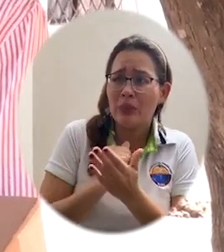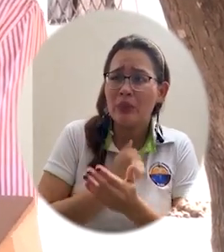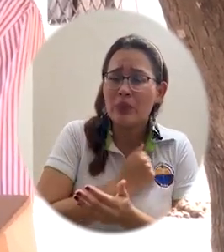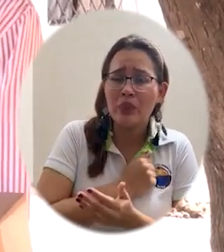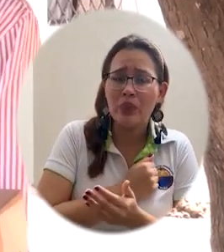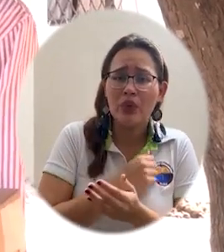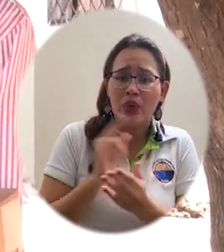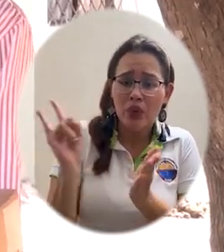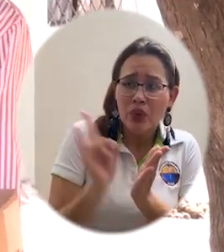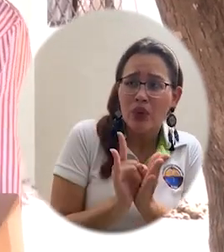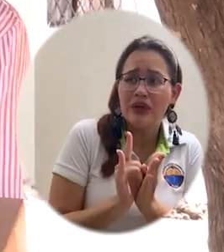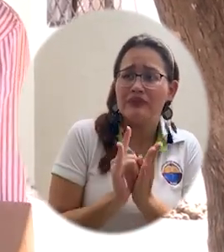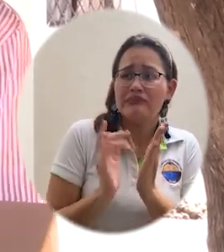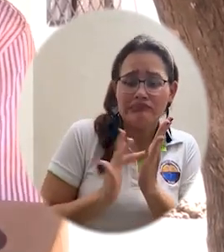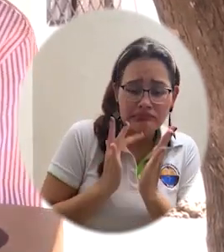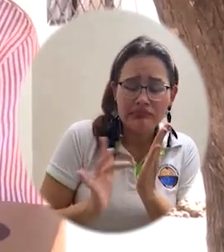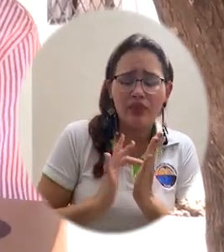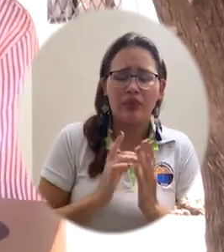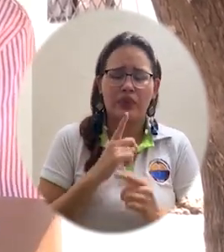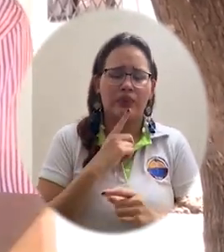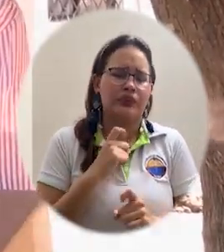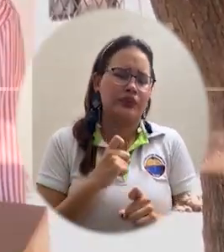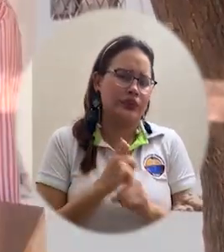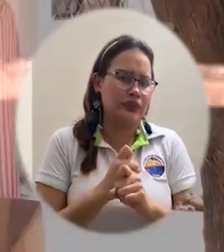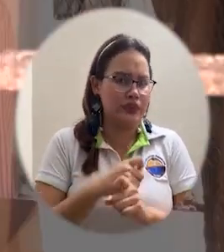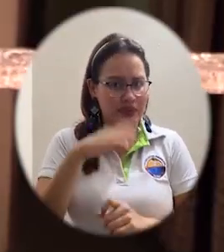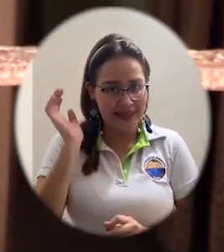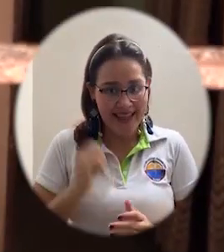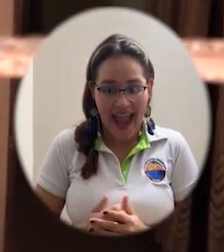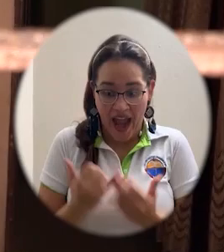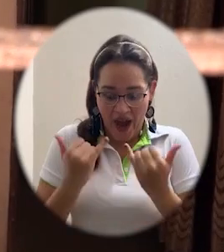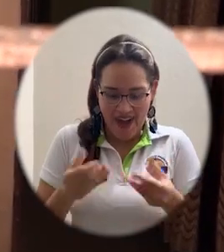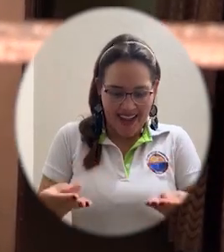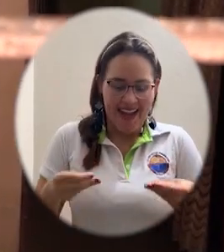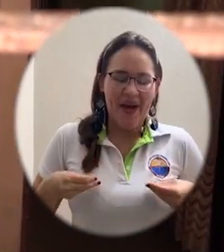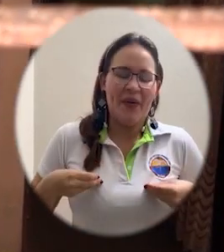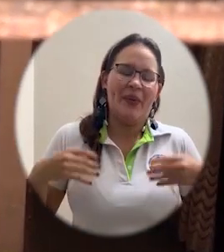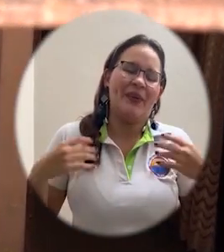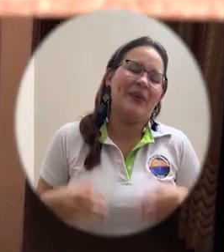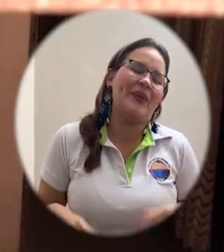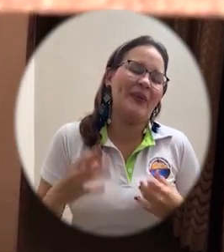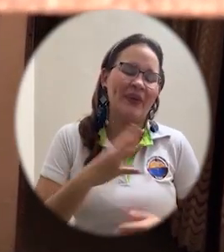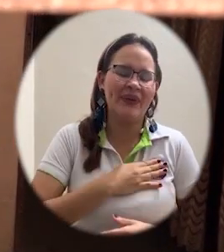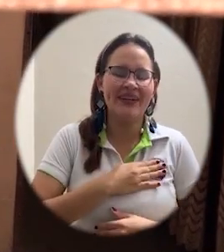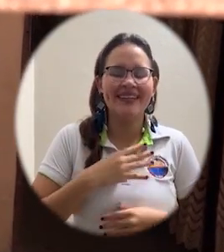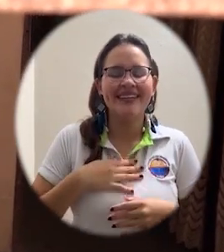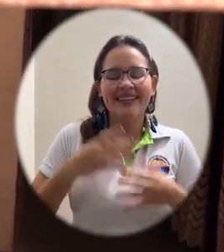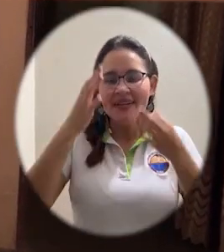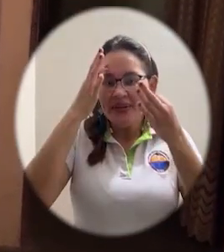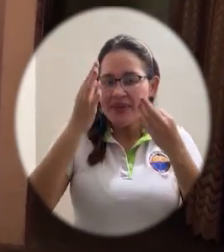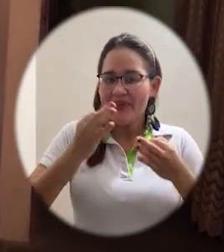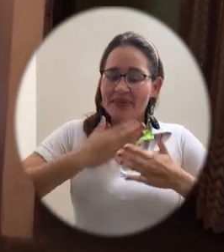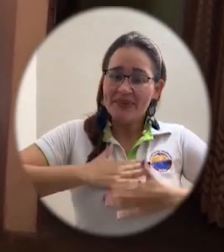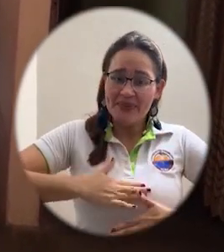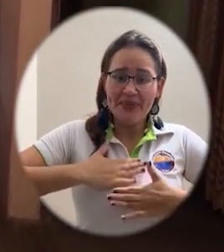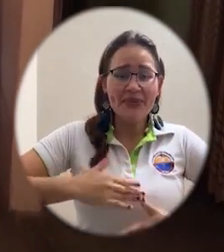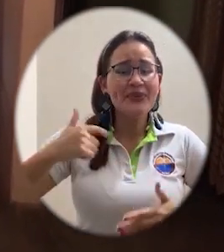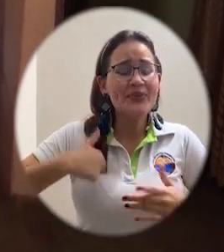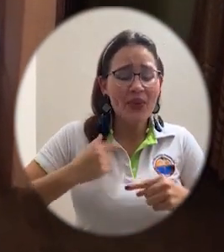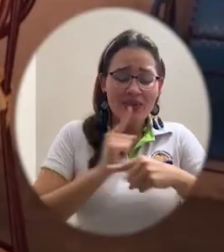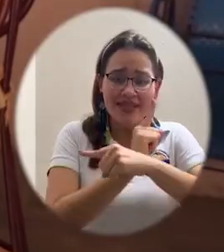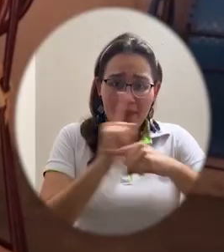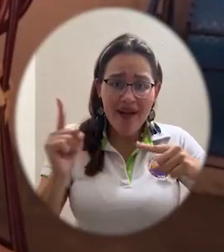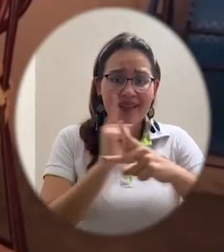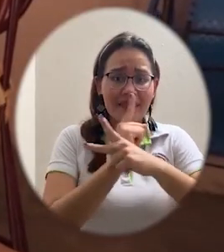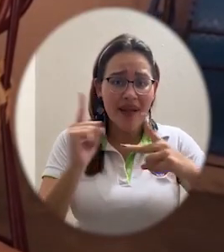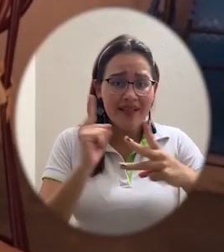y pues ya con esto me facilita mucho. Tengo que estar entregando semanalmente